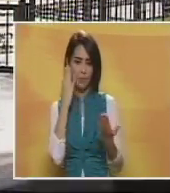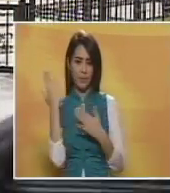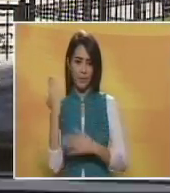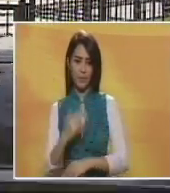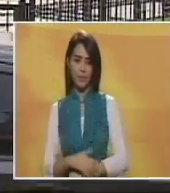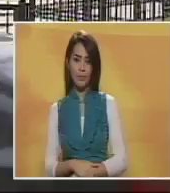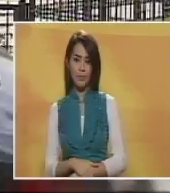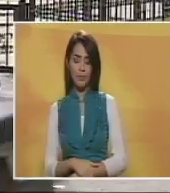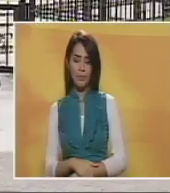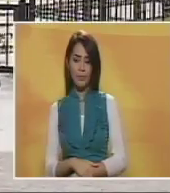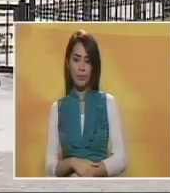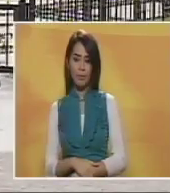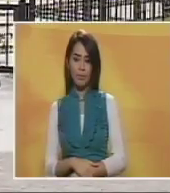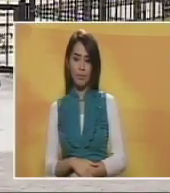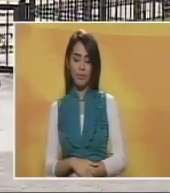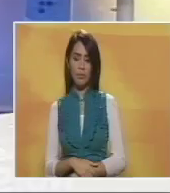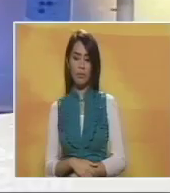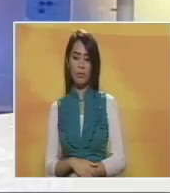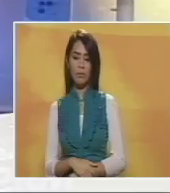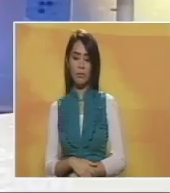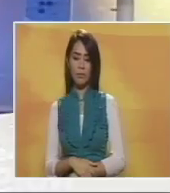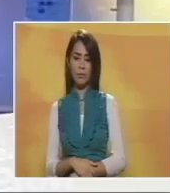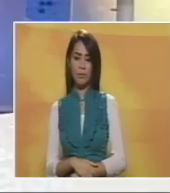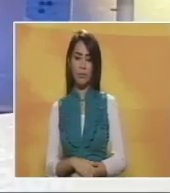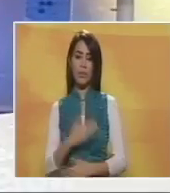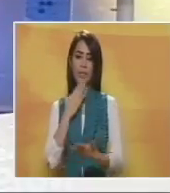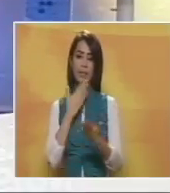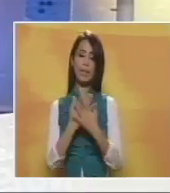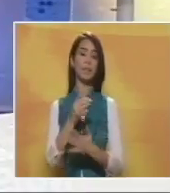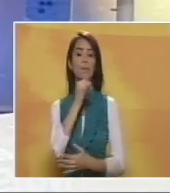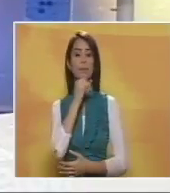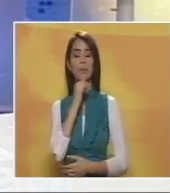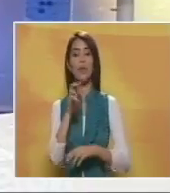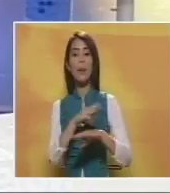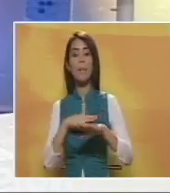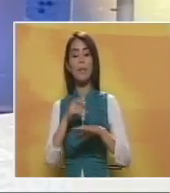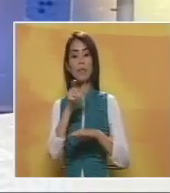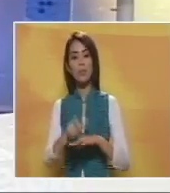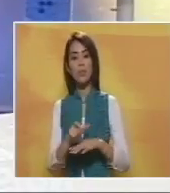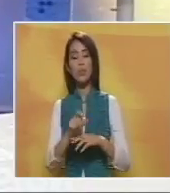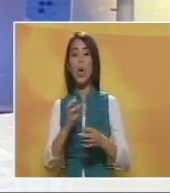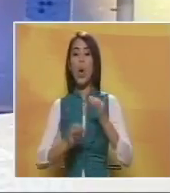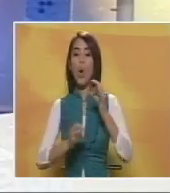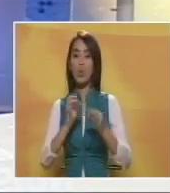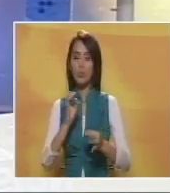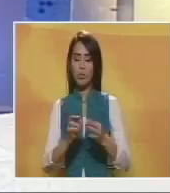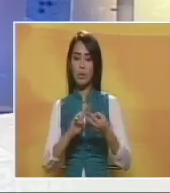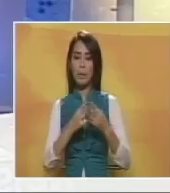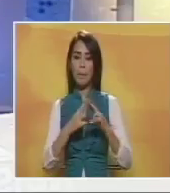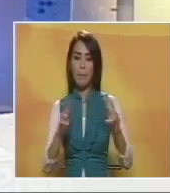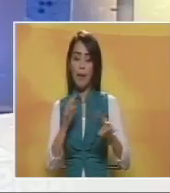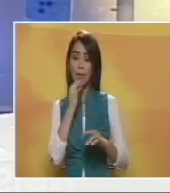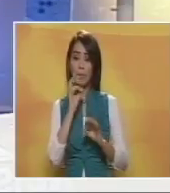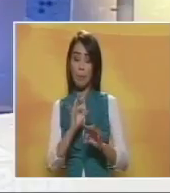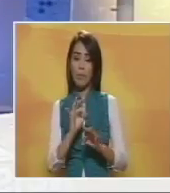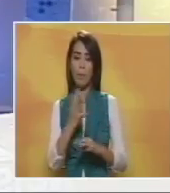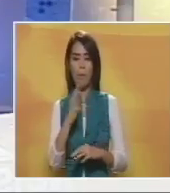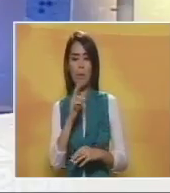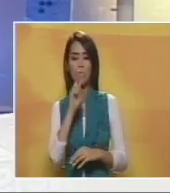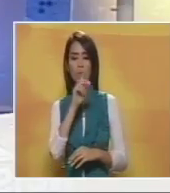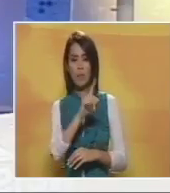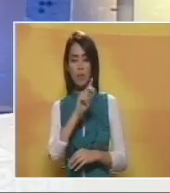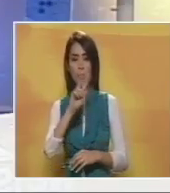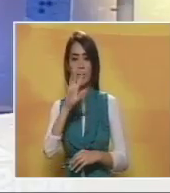emisión meridiana de Noticiero Venevisión. Gracias, Manuel. Y el ministro de Interior, Justicia y Paz, Néstor Reverola, anunció que al menos